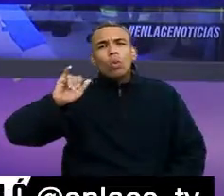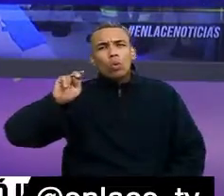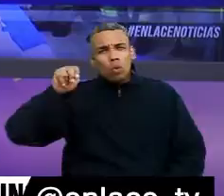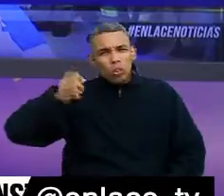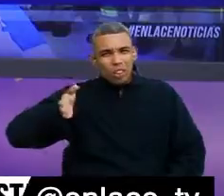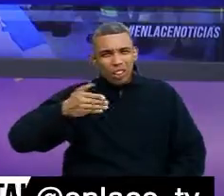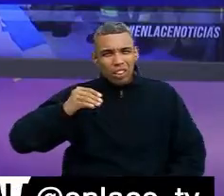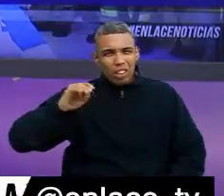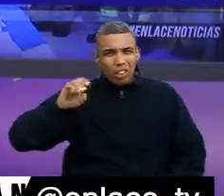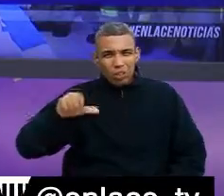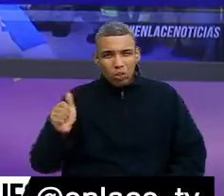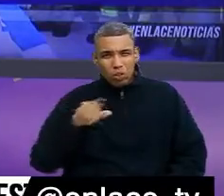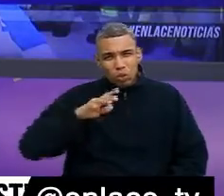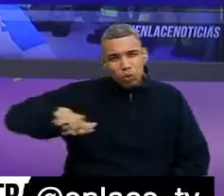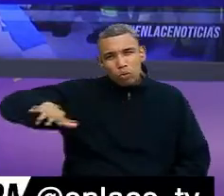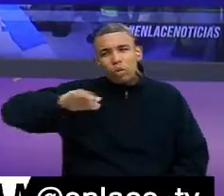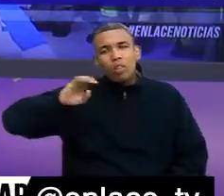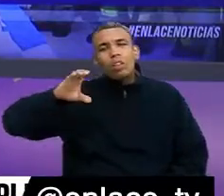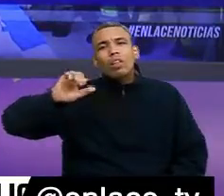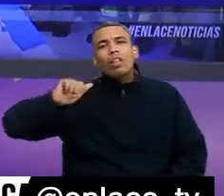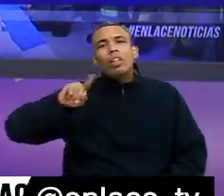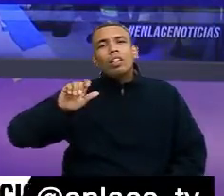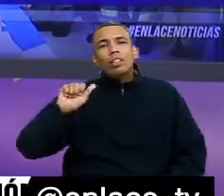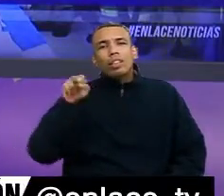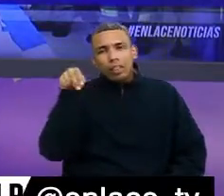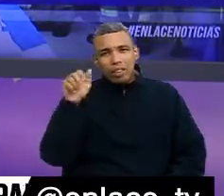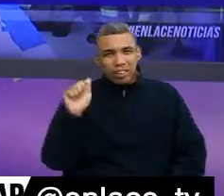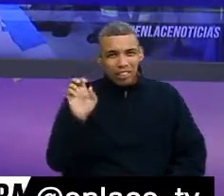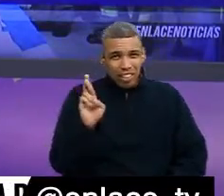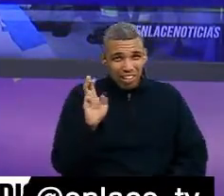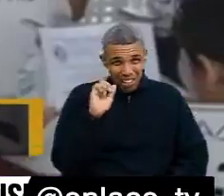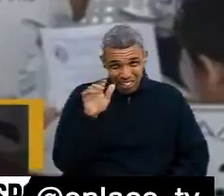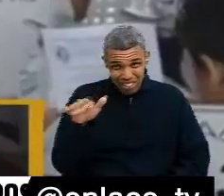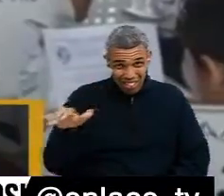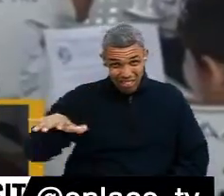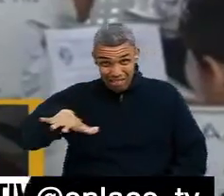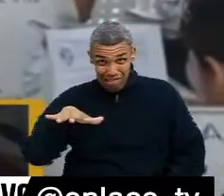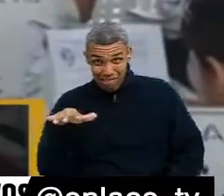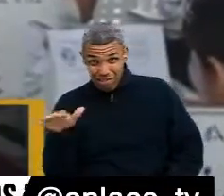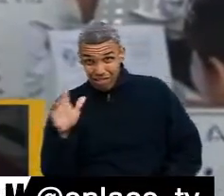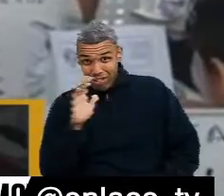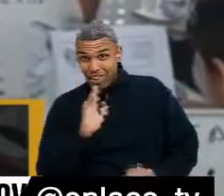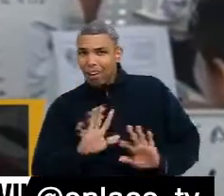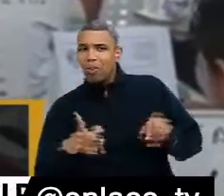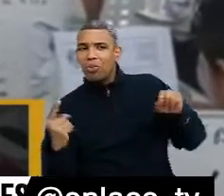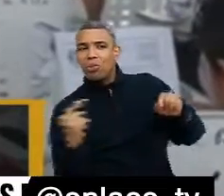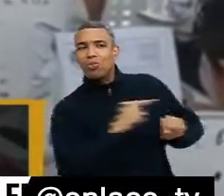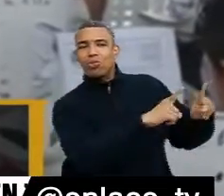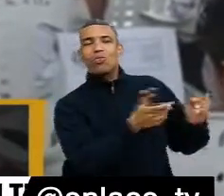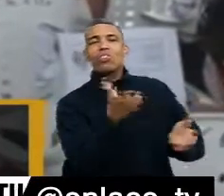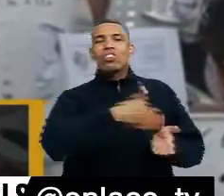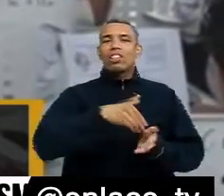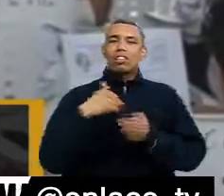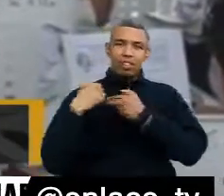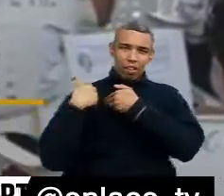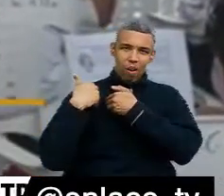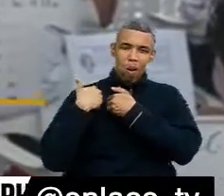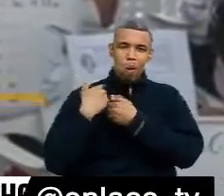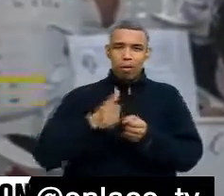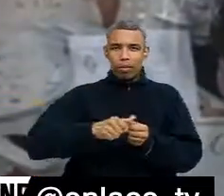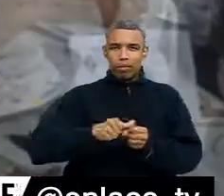hoy comenzaron a ser operados directamente por Ecopetrol. Desde tempranas horas de la tarde, en el coliseo cubierto del barrio